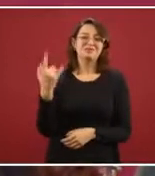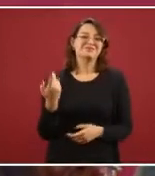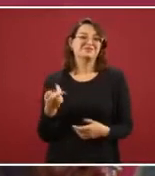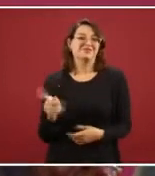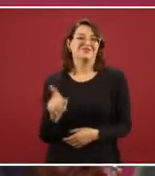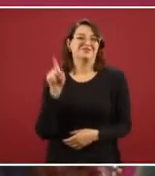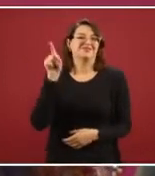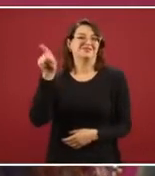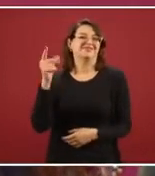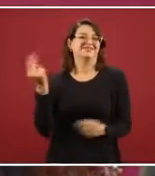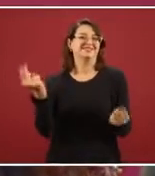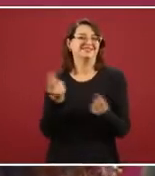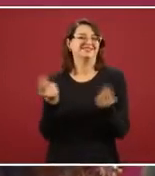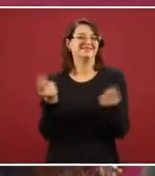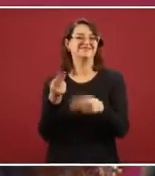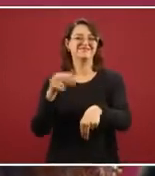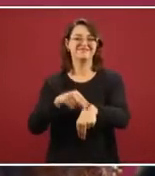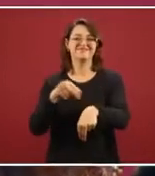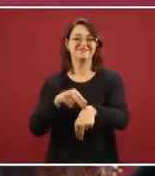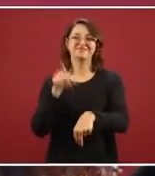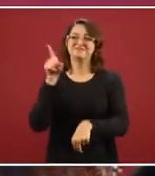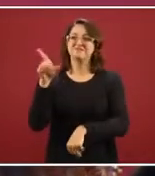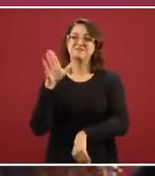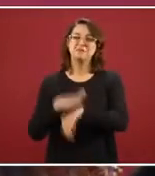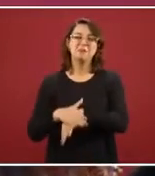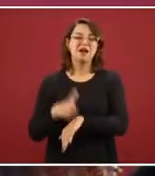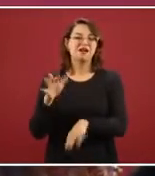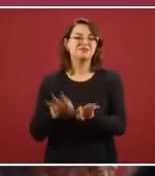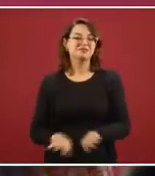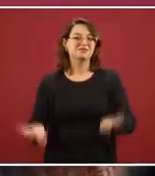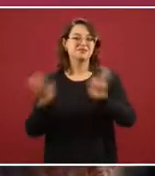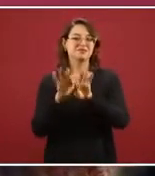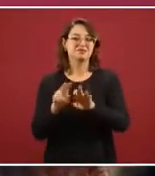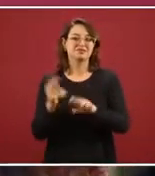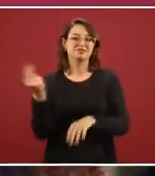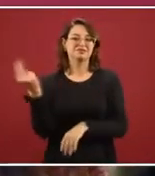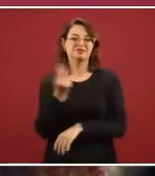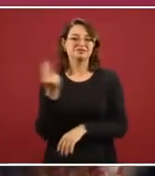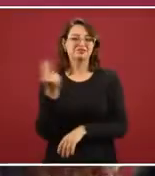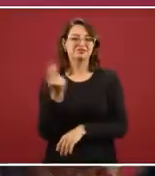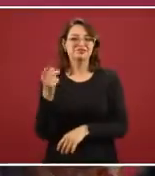especialistas es donde más falta hacen